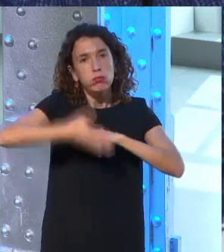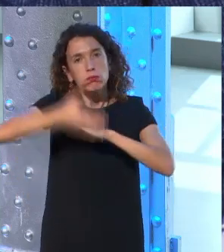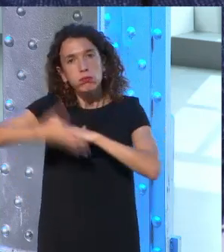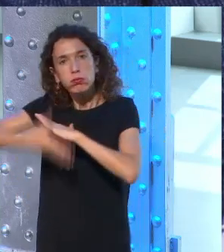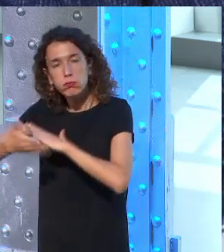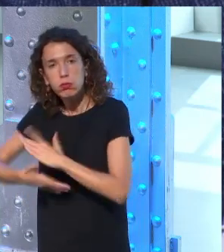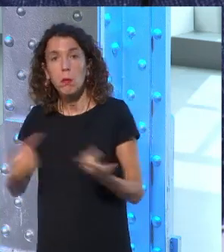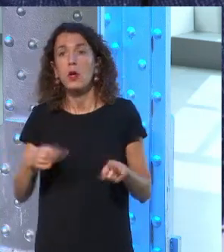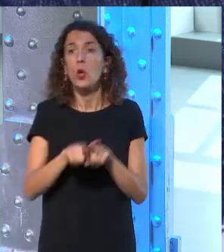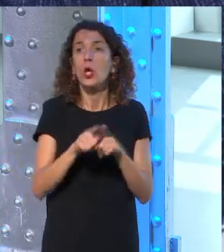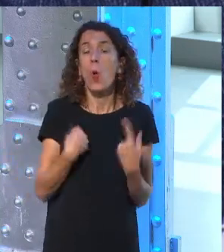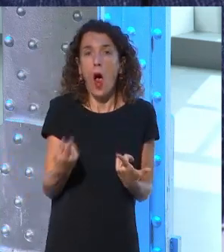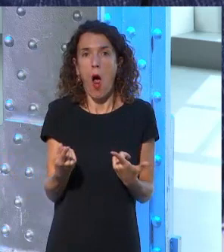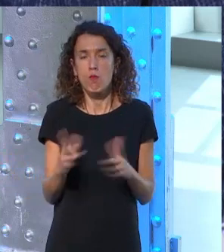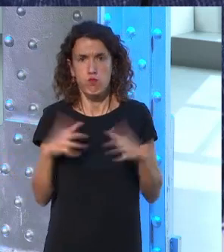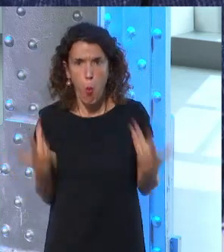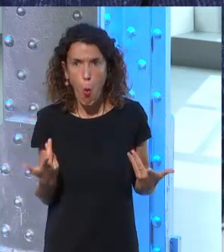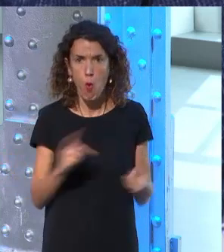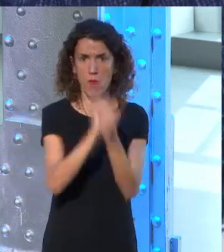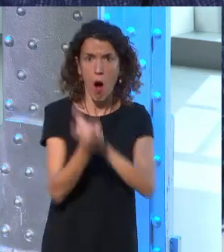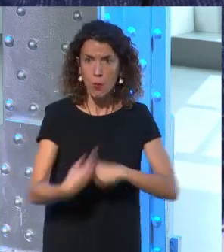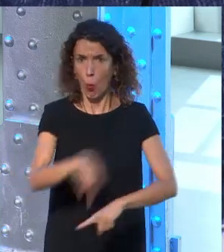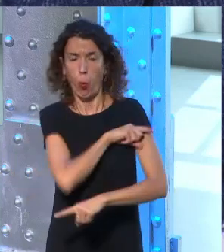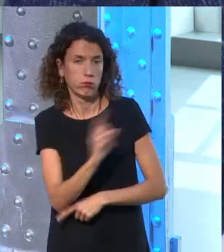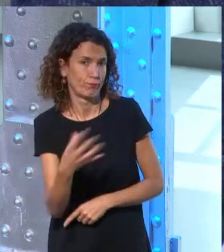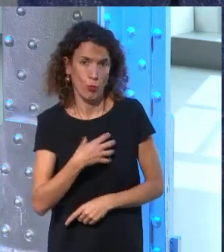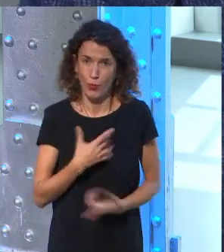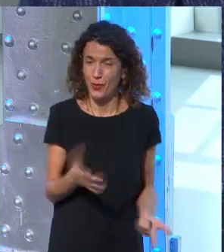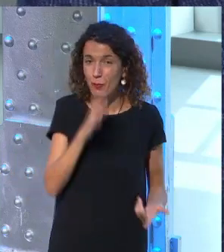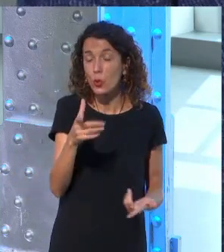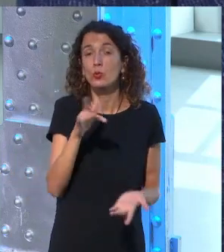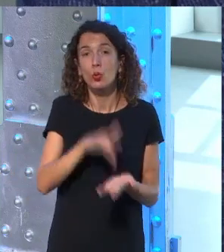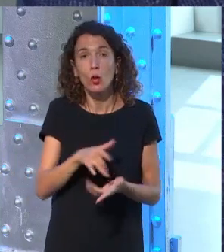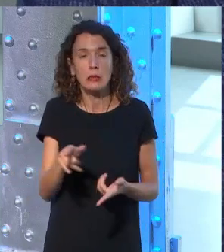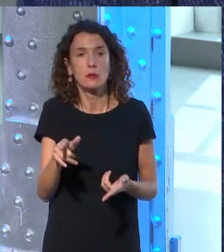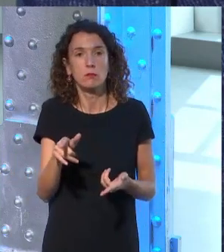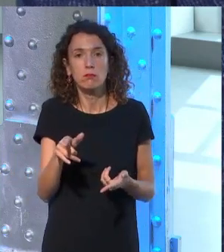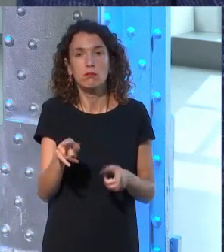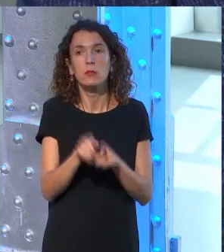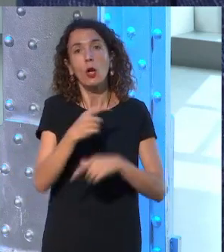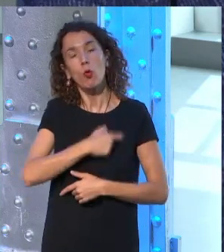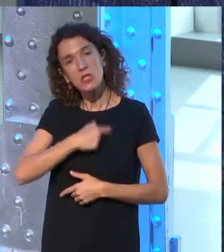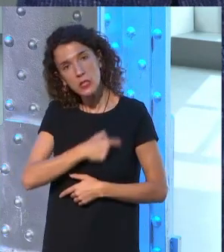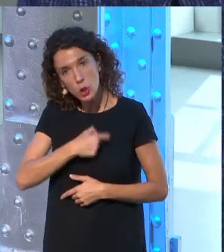pero el aterrizaje no puede ser abrupto, una ruptura total, porque en el mejor de los casos